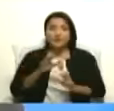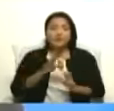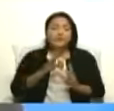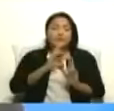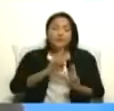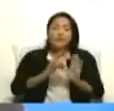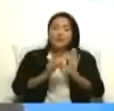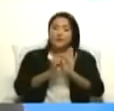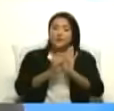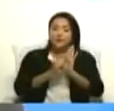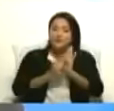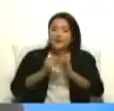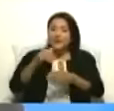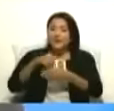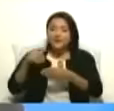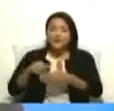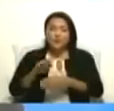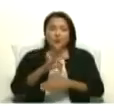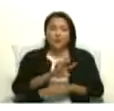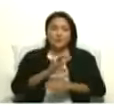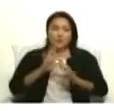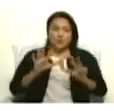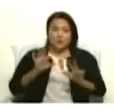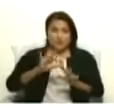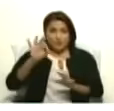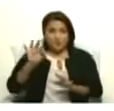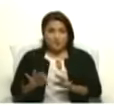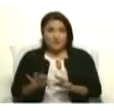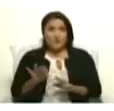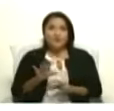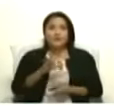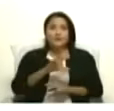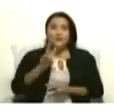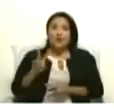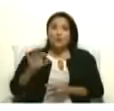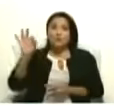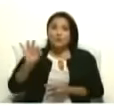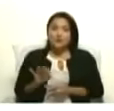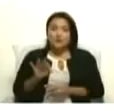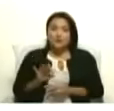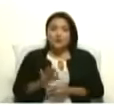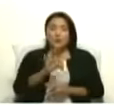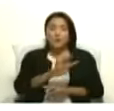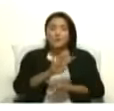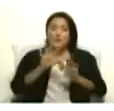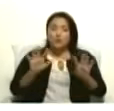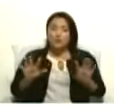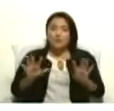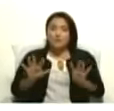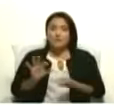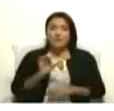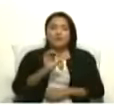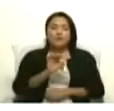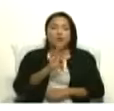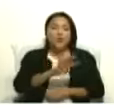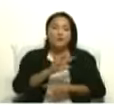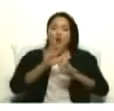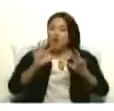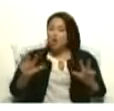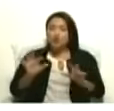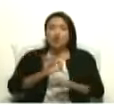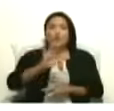tenían 49 32 29 49 48